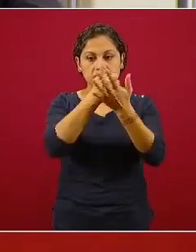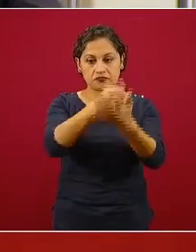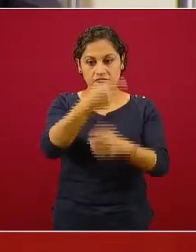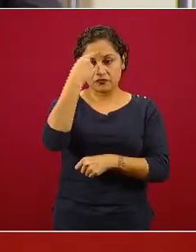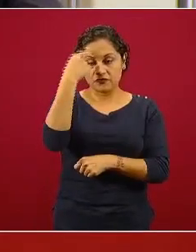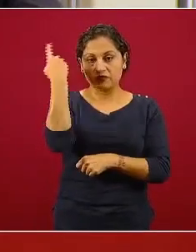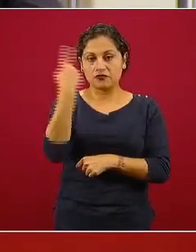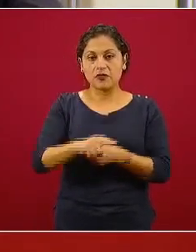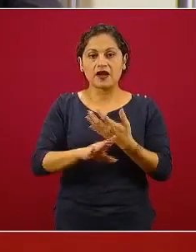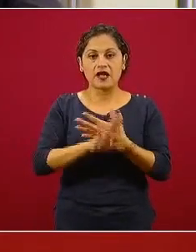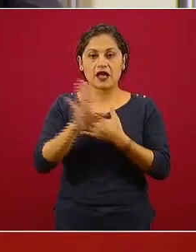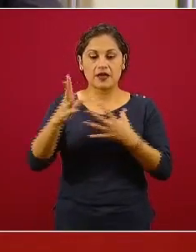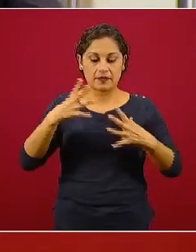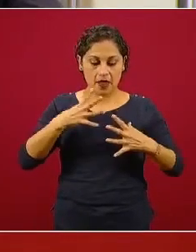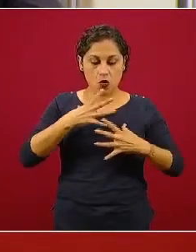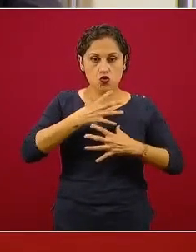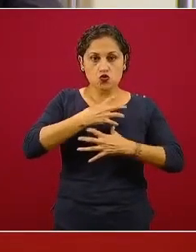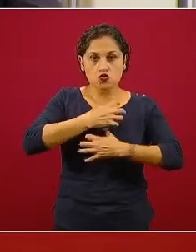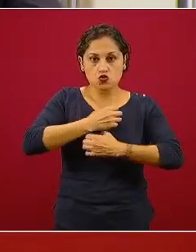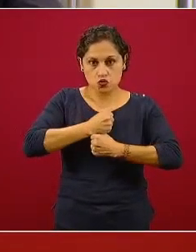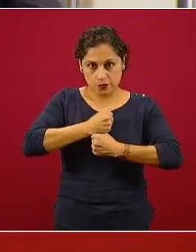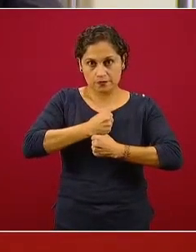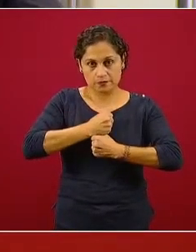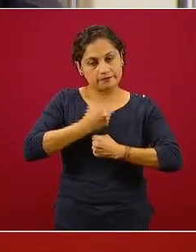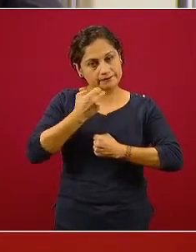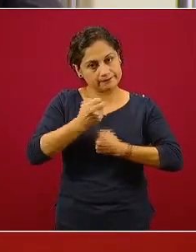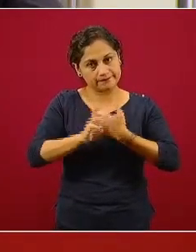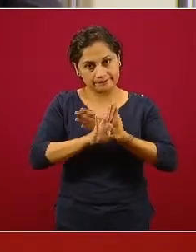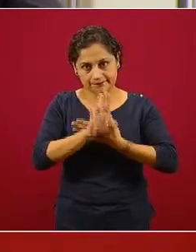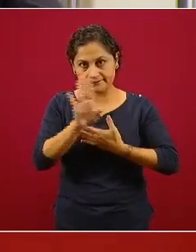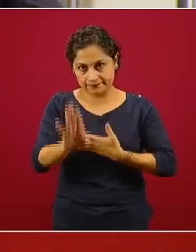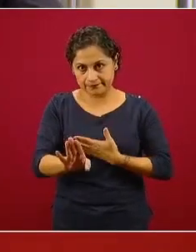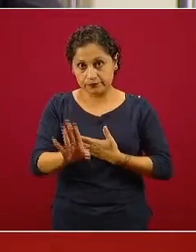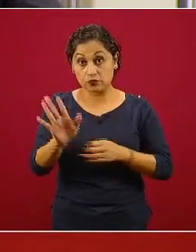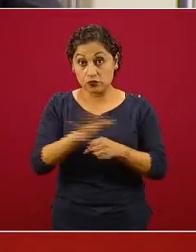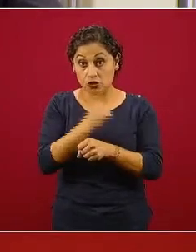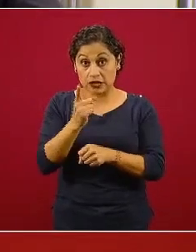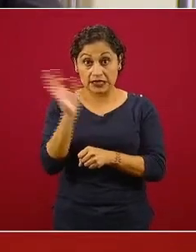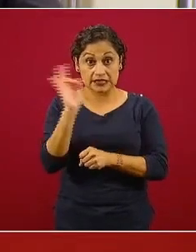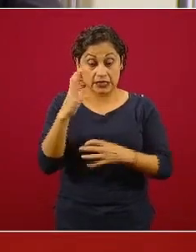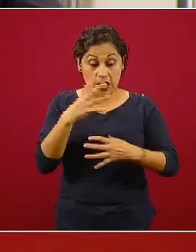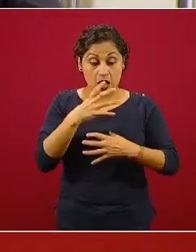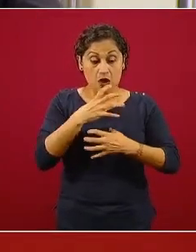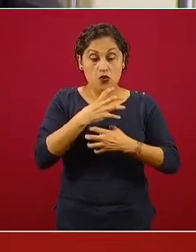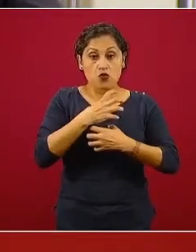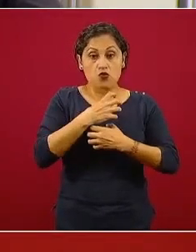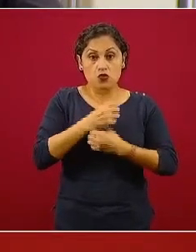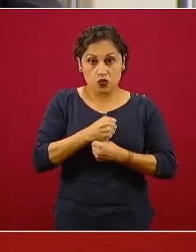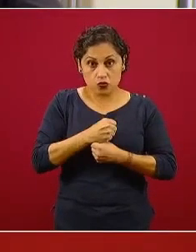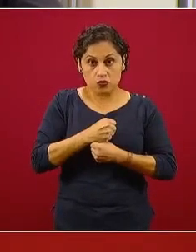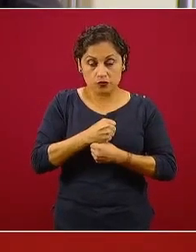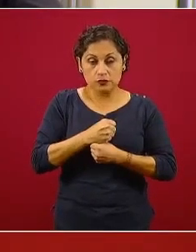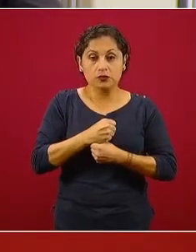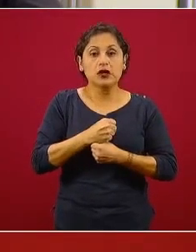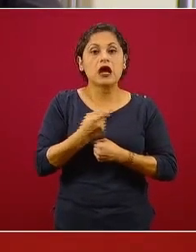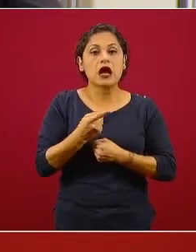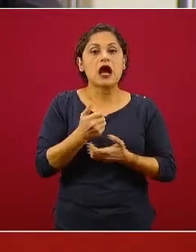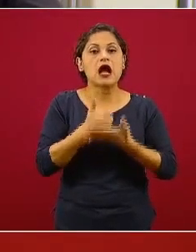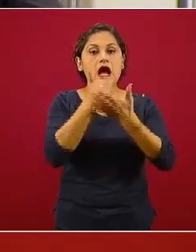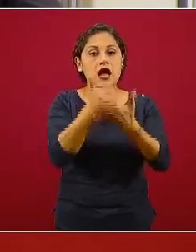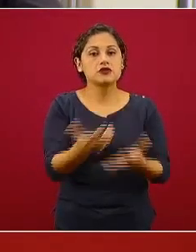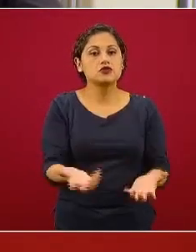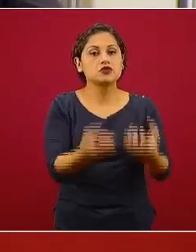diafragmática. Correcto. Que ésta se va a resultar en una mayor estancia en ventilación mecánica,